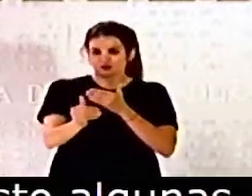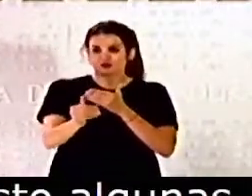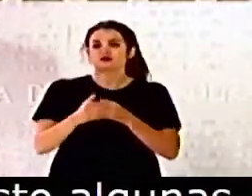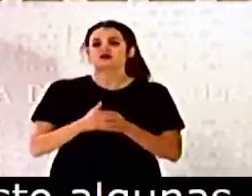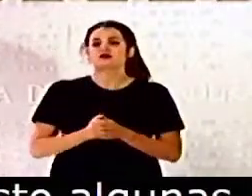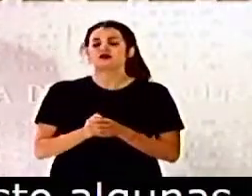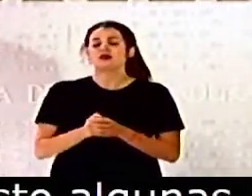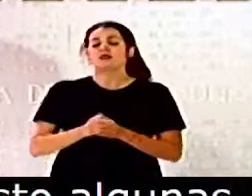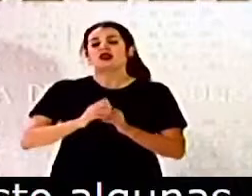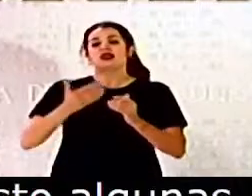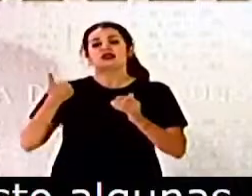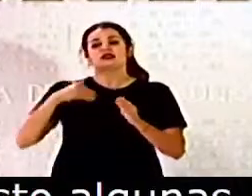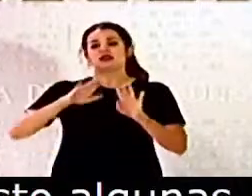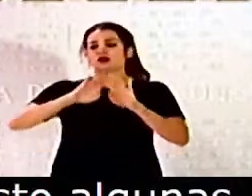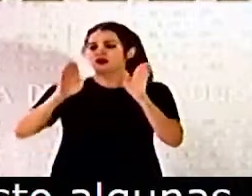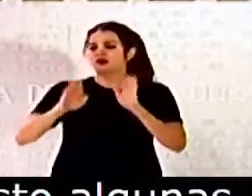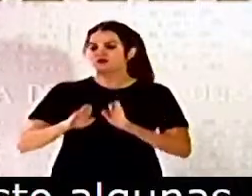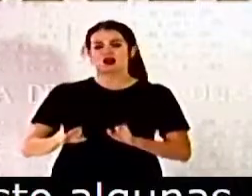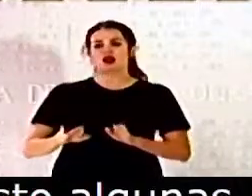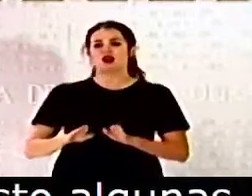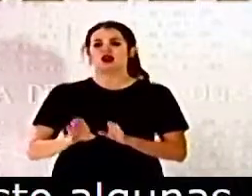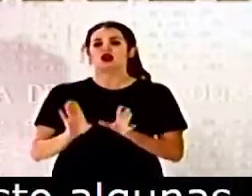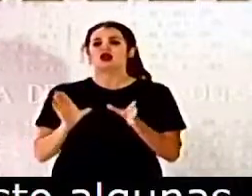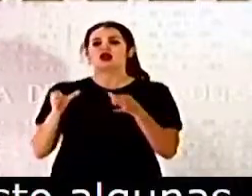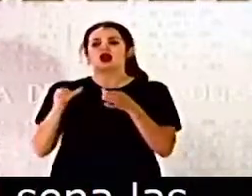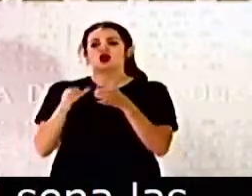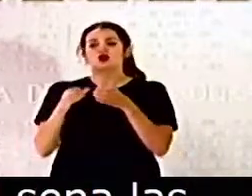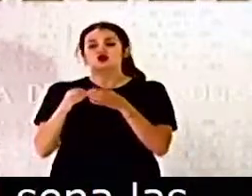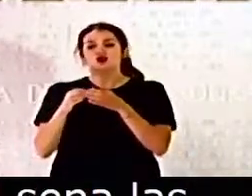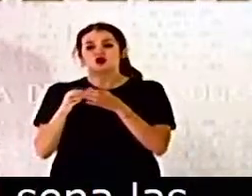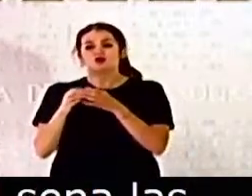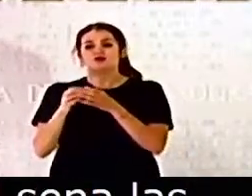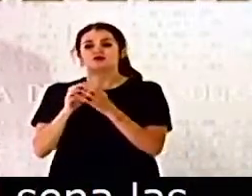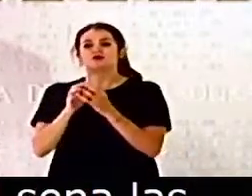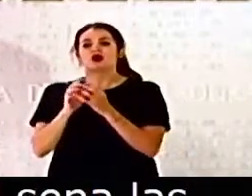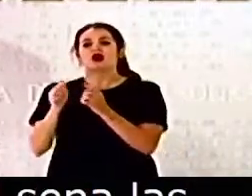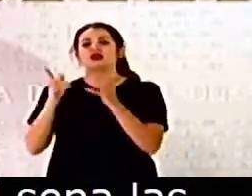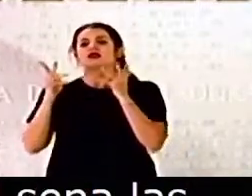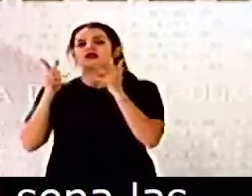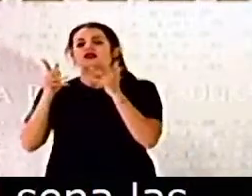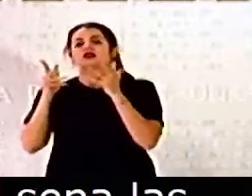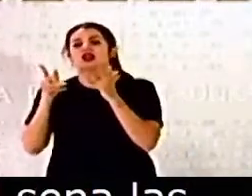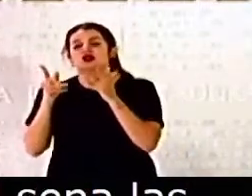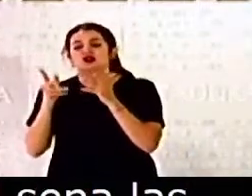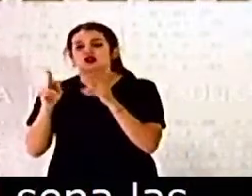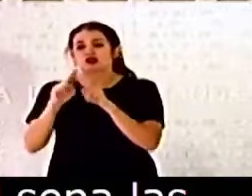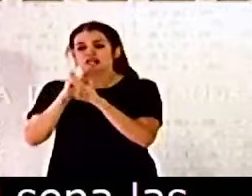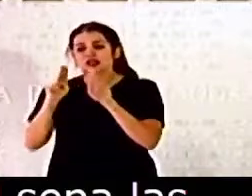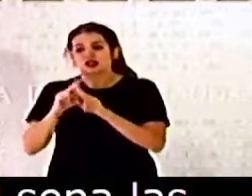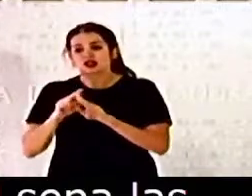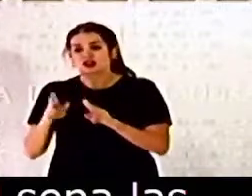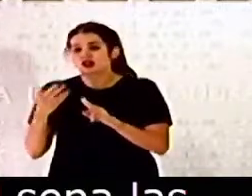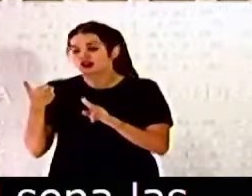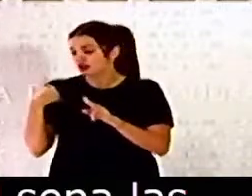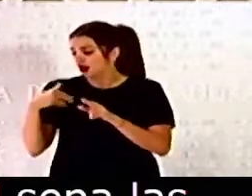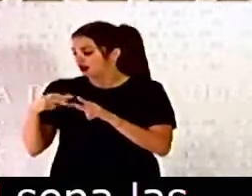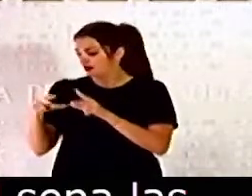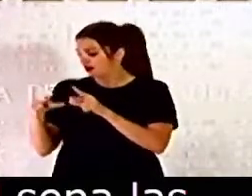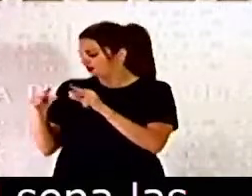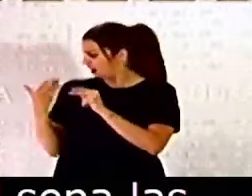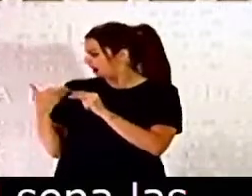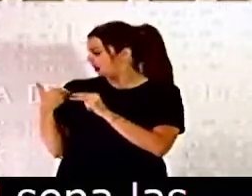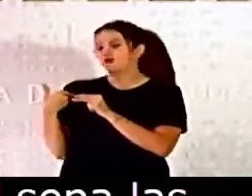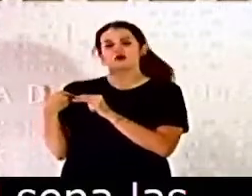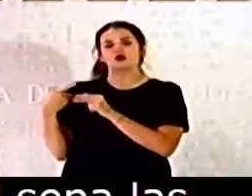me referiré a la reunión del Consejo Interterritorial del Sistema Nacional de Salud que acaba de finalizar hace